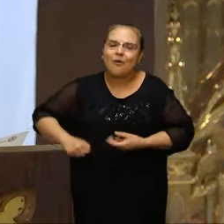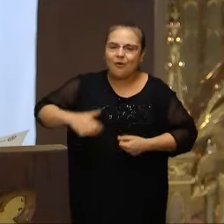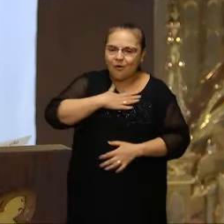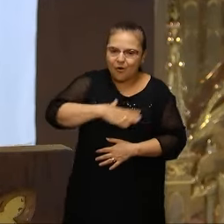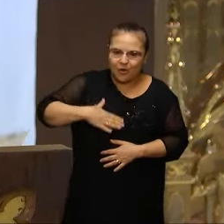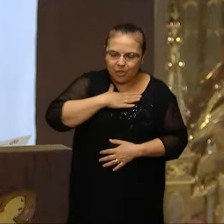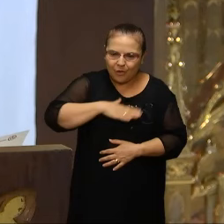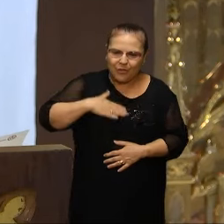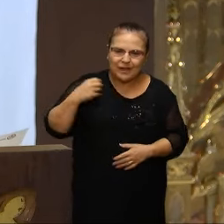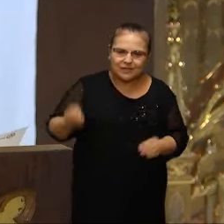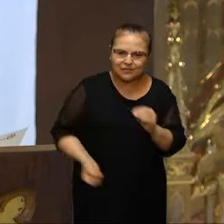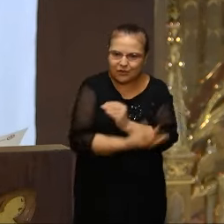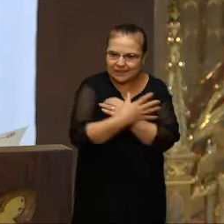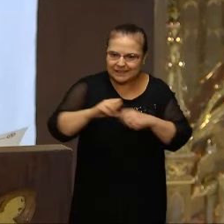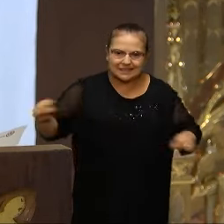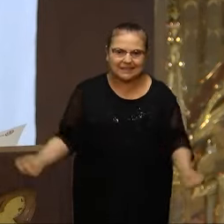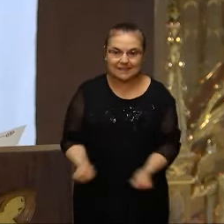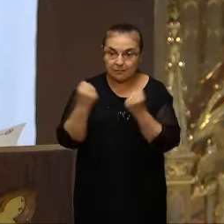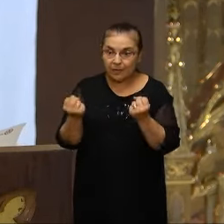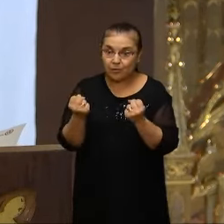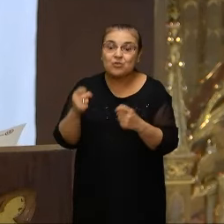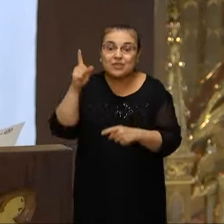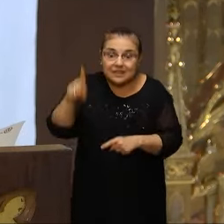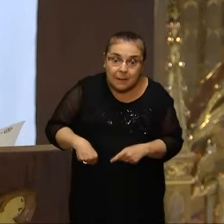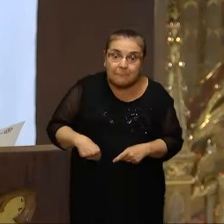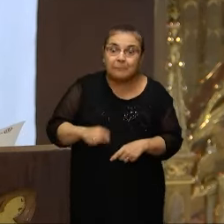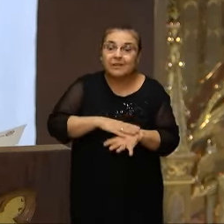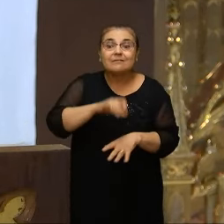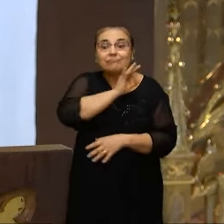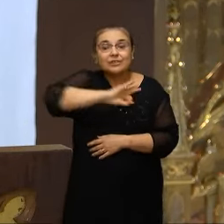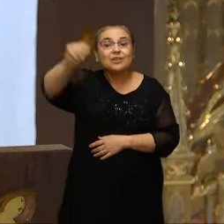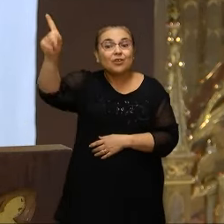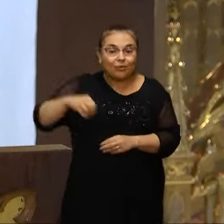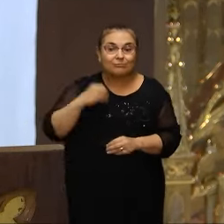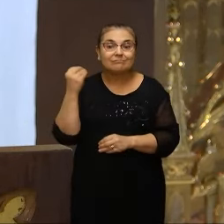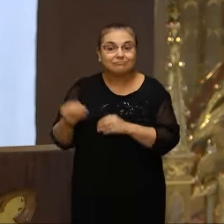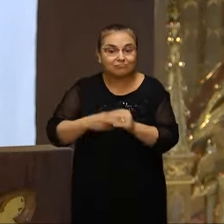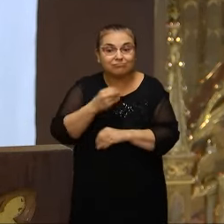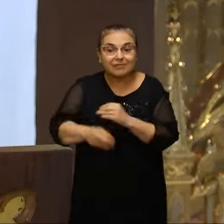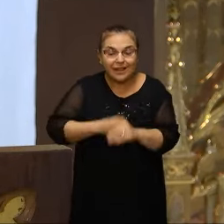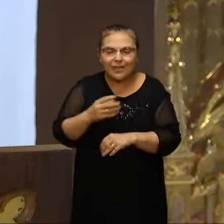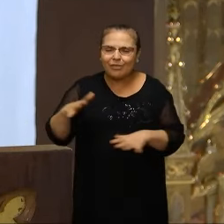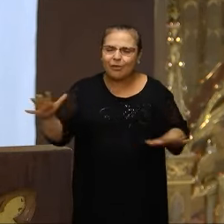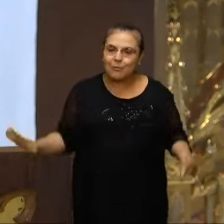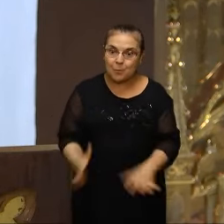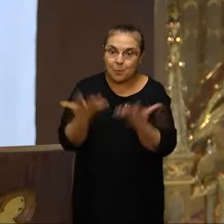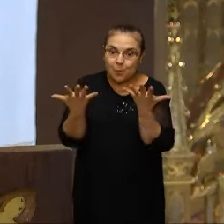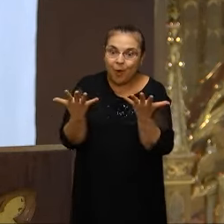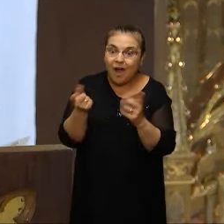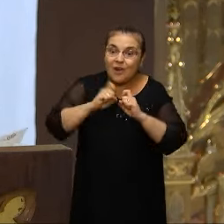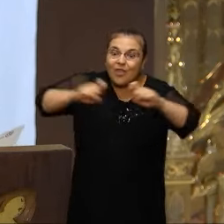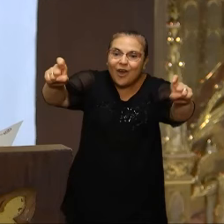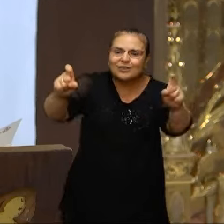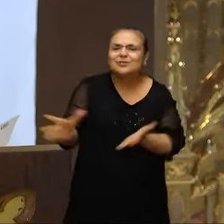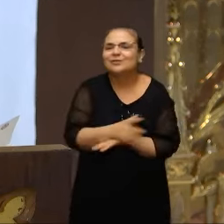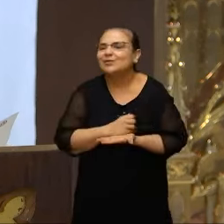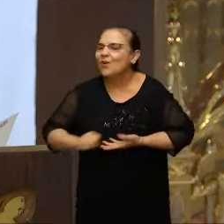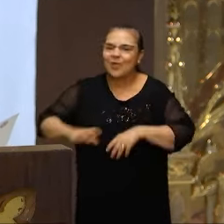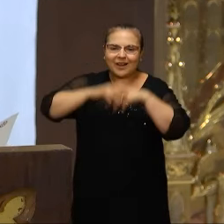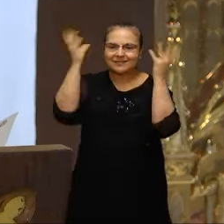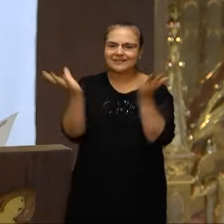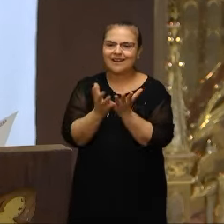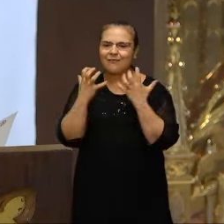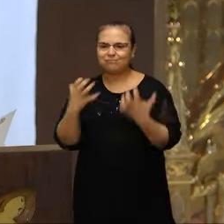Salvador. Tañed para el Señor, que hizo proezas, anunciadlas a toda la tierra.